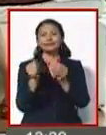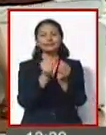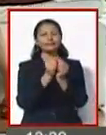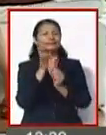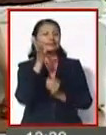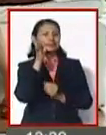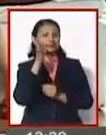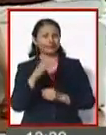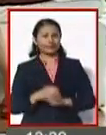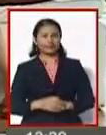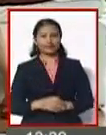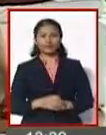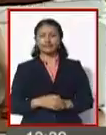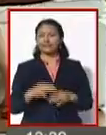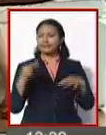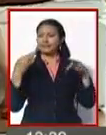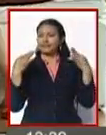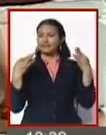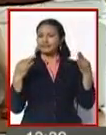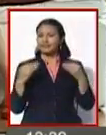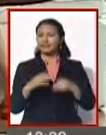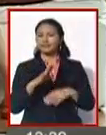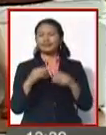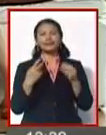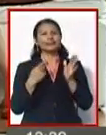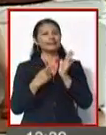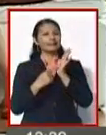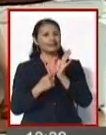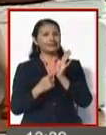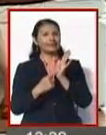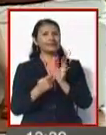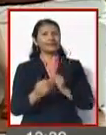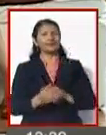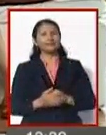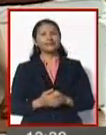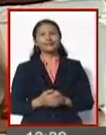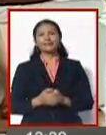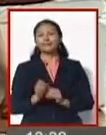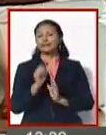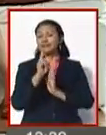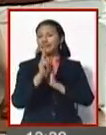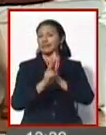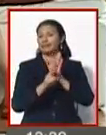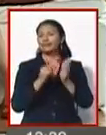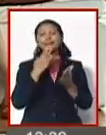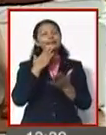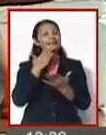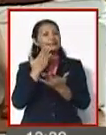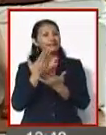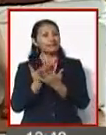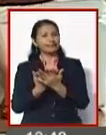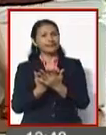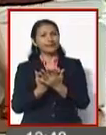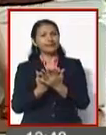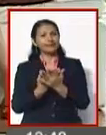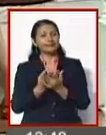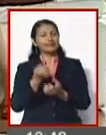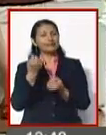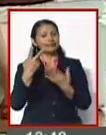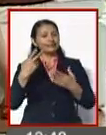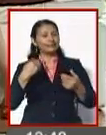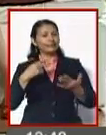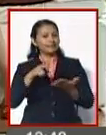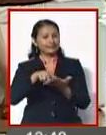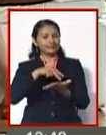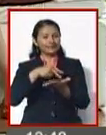acompañando a todas las mamás en este gran festejo. Nosotros a continuación le vamos a mostrar imágenes porque la pasamos muy bien. Le cuento que hasta a mí me hicieron bailar